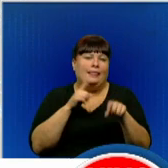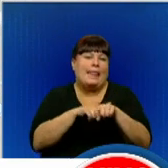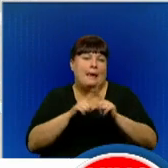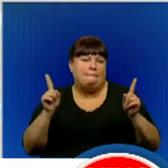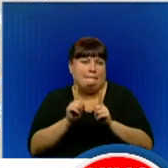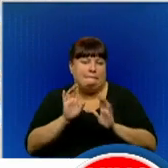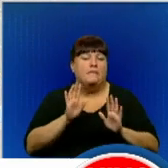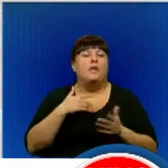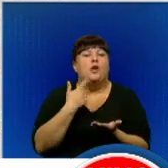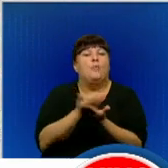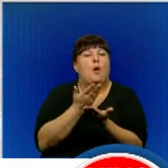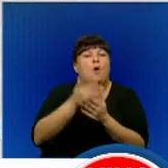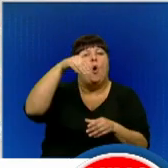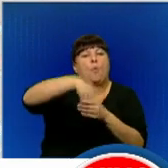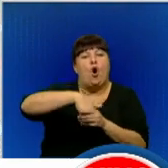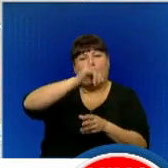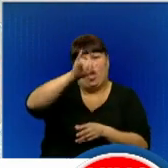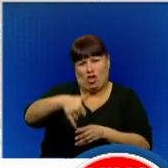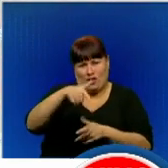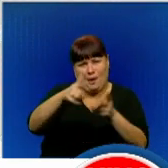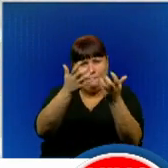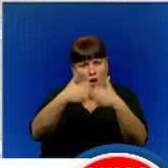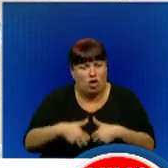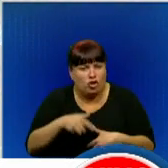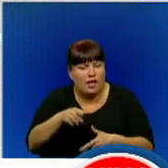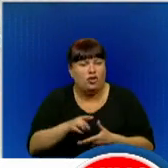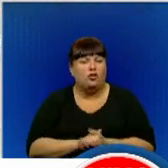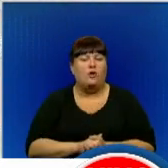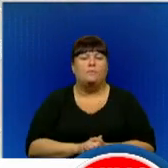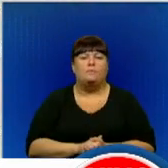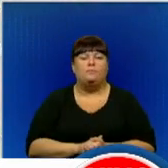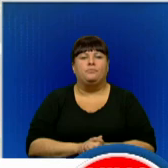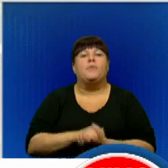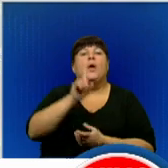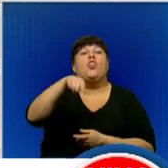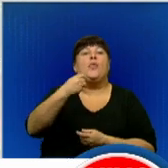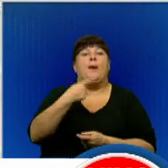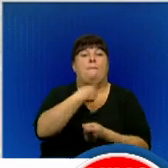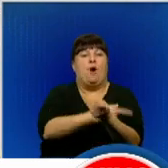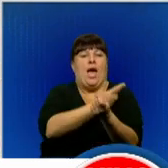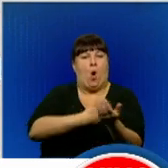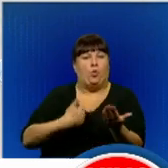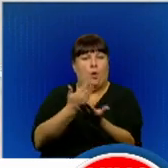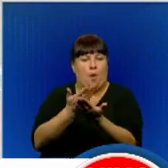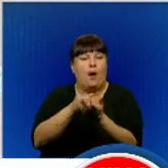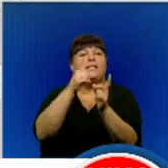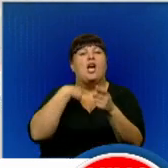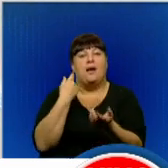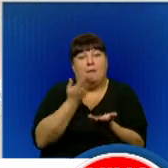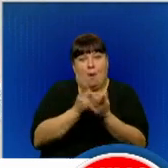tiempo propongo estar positivamente este proyecto esté venido del ejecutivo con estas modificaciones